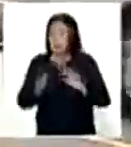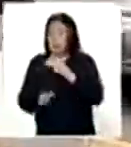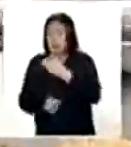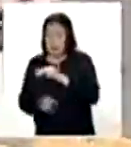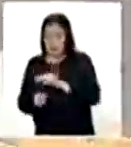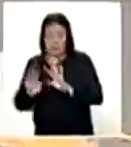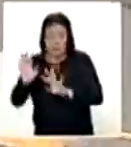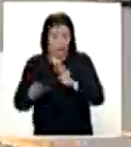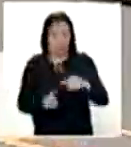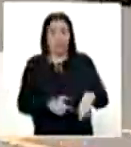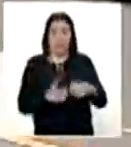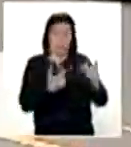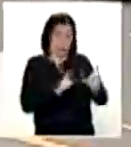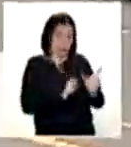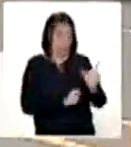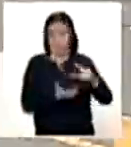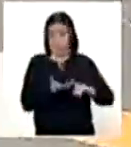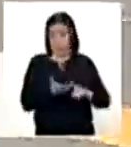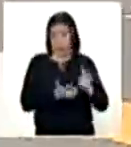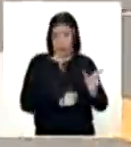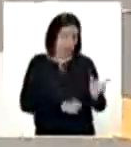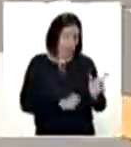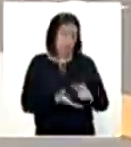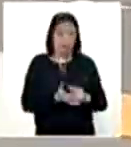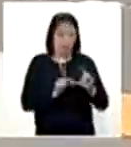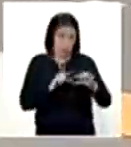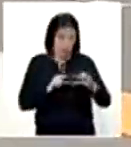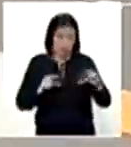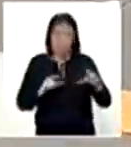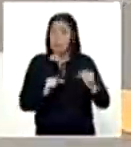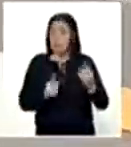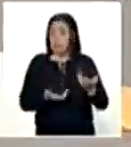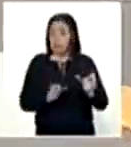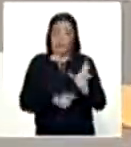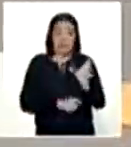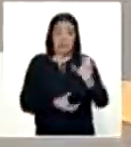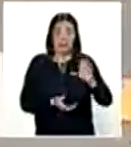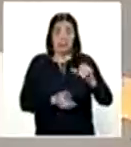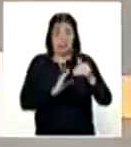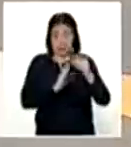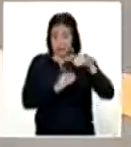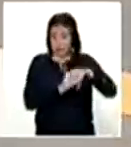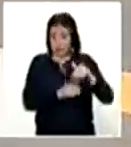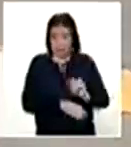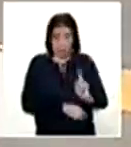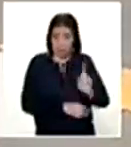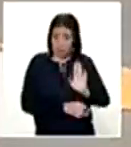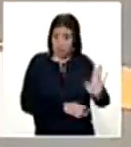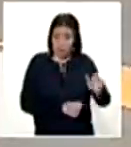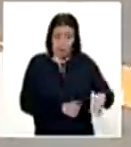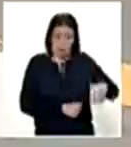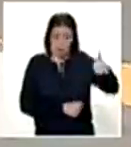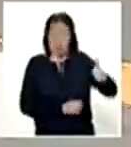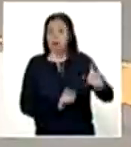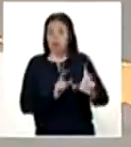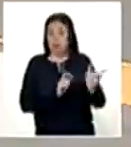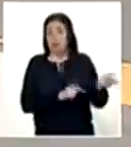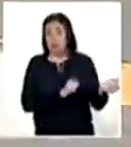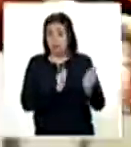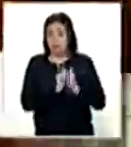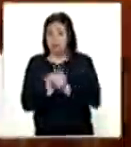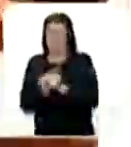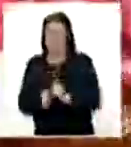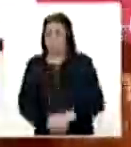Usted debe traer su DNI. Si compró su entrada con una tarjeta de crédito o débito que no es suya, el dueño de la tarjeta debe